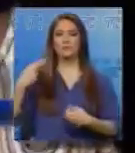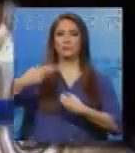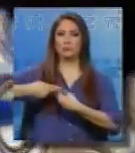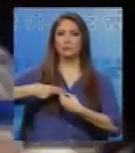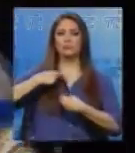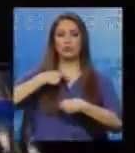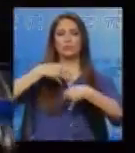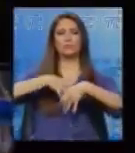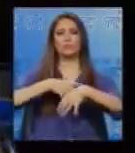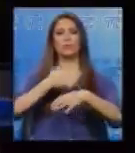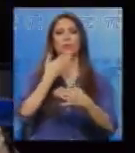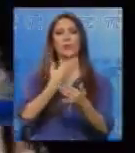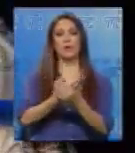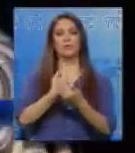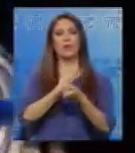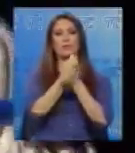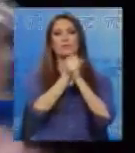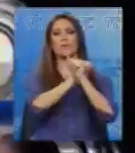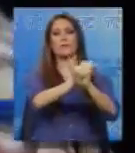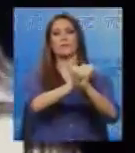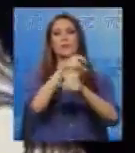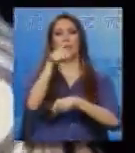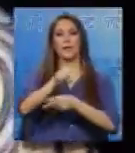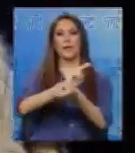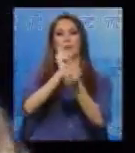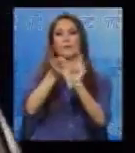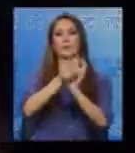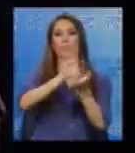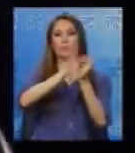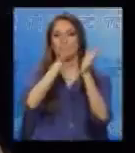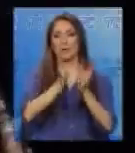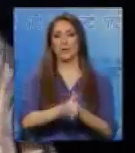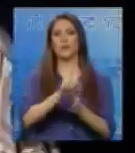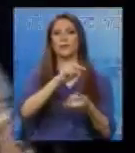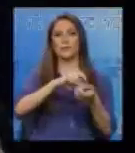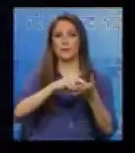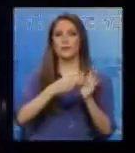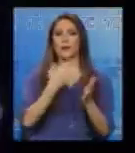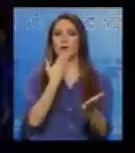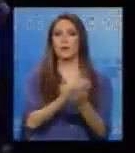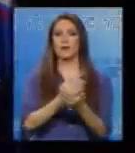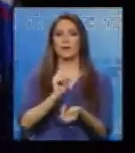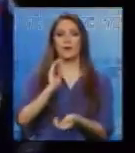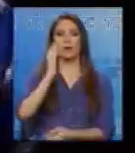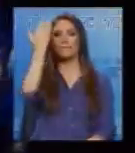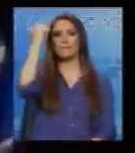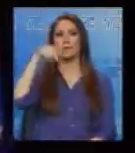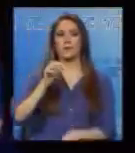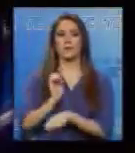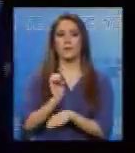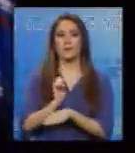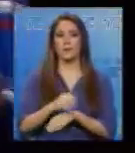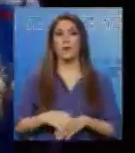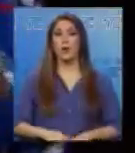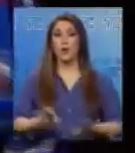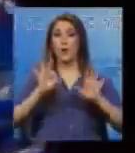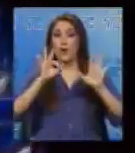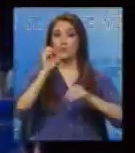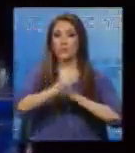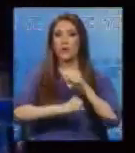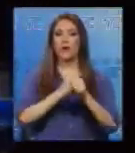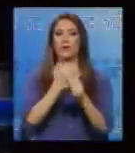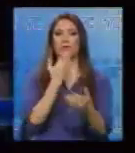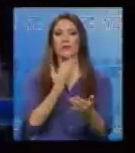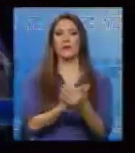este proyecto político, defendiendo esta revolución ciudadana que ha hecho muchos cambios en nuestro Ecuador. Correa en 8 años ha cambiado